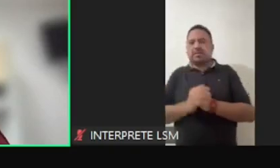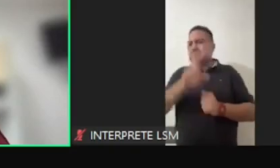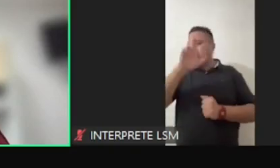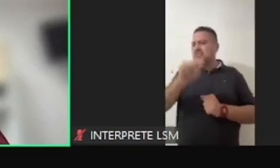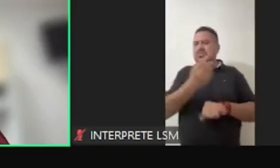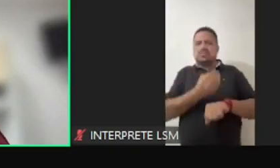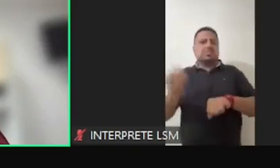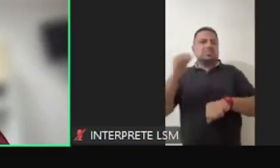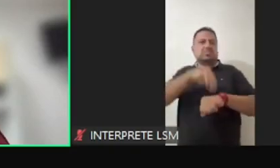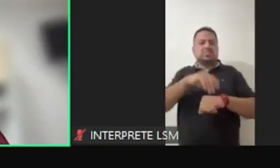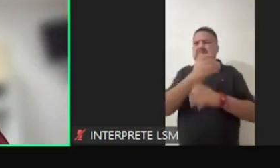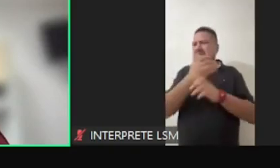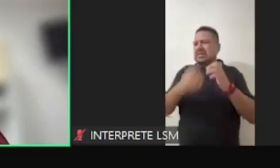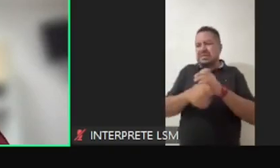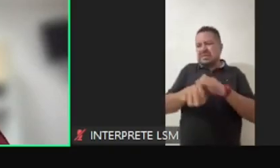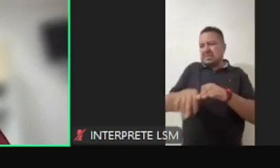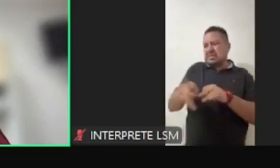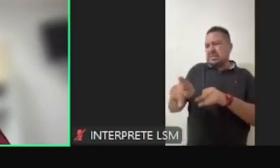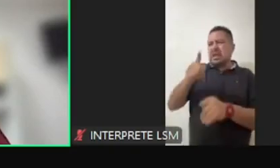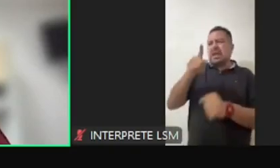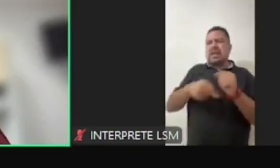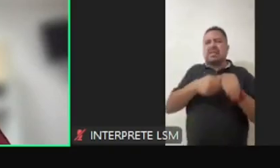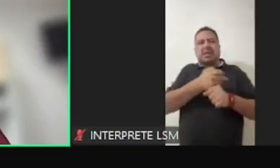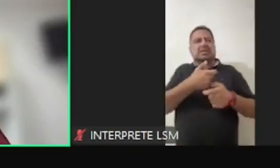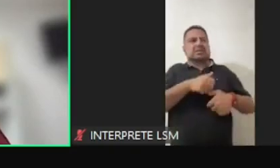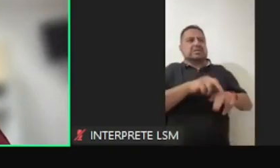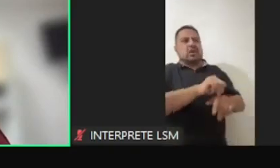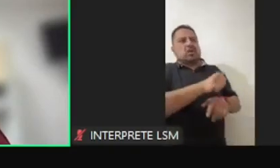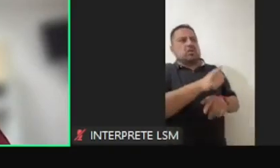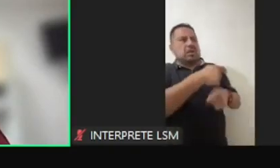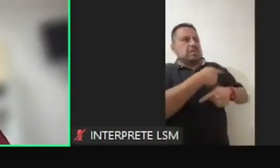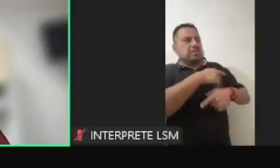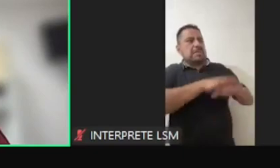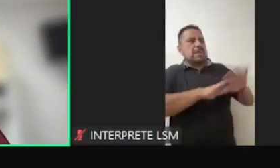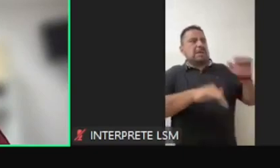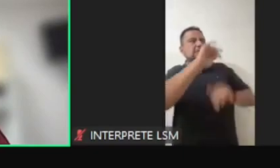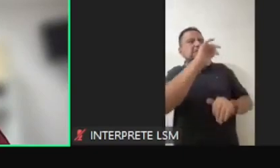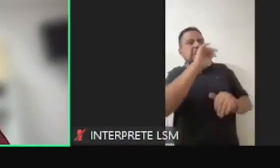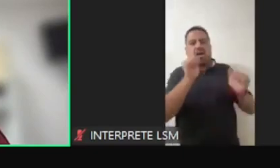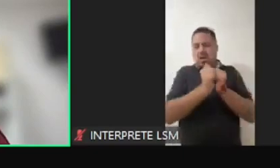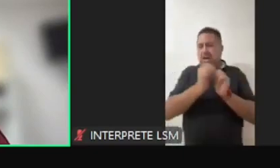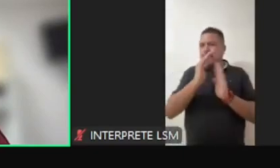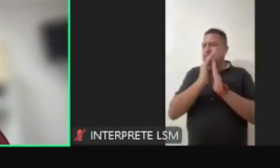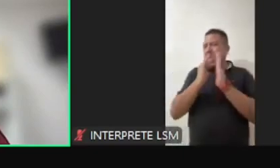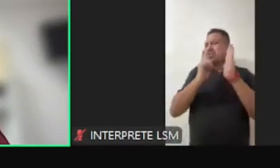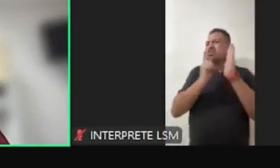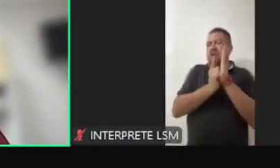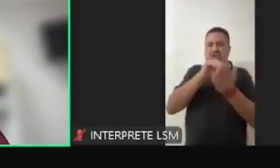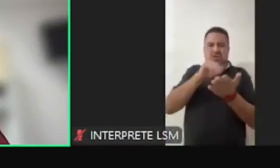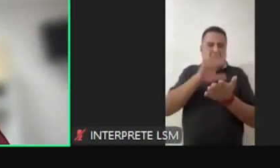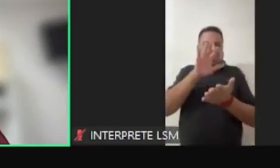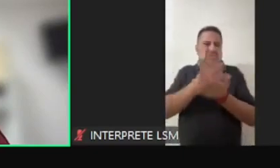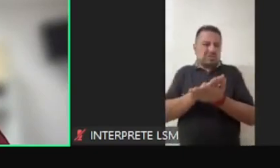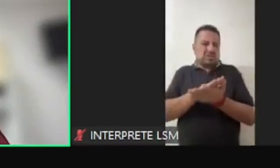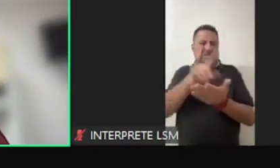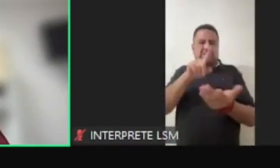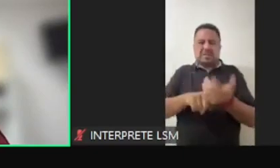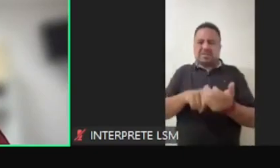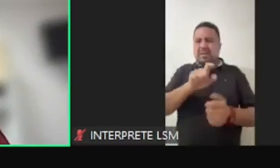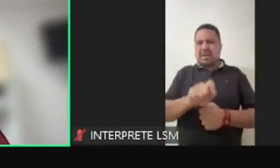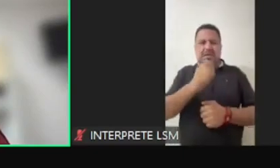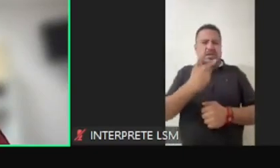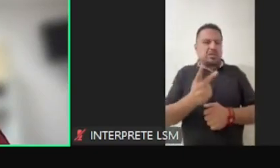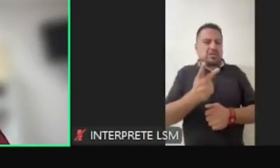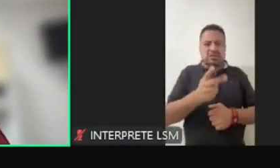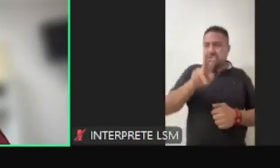acciones propias sino de un tercero máxime que conforme a la metodología prevista en la juris prudencia 22 dial